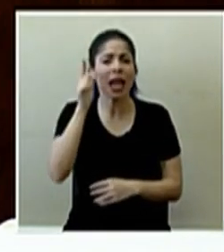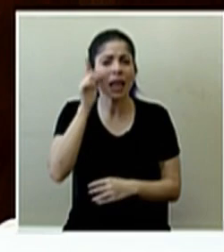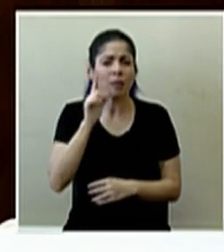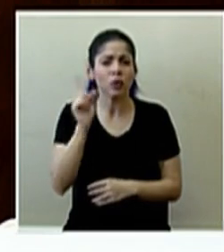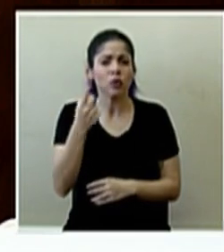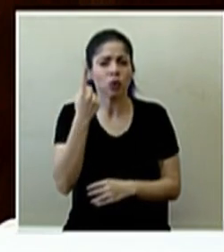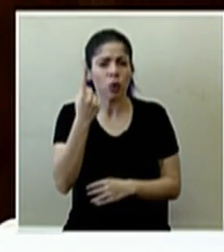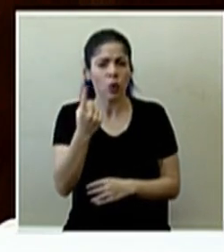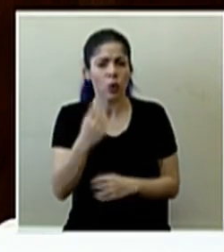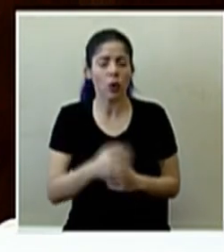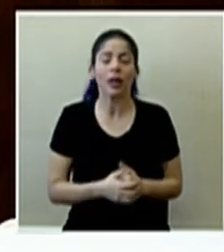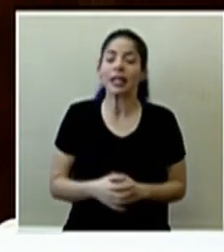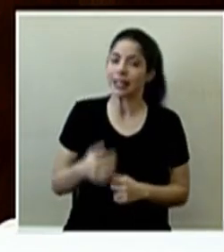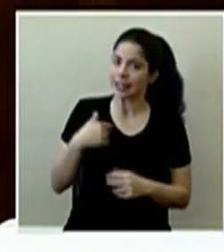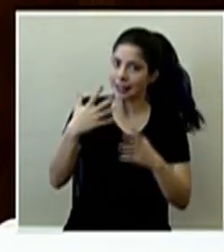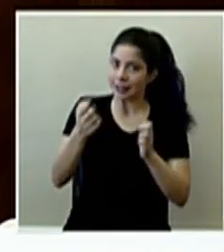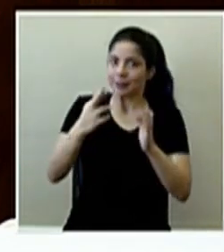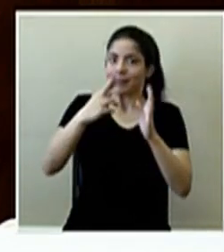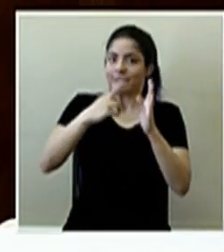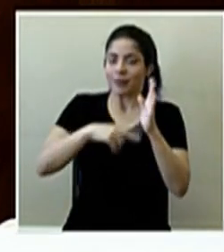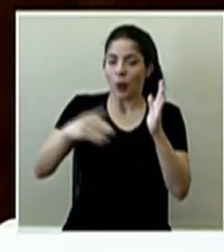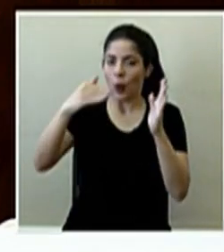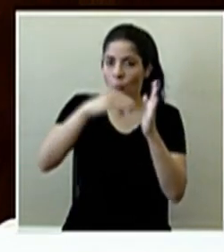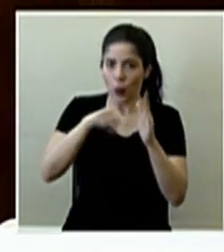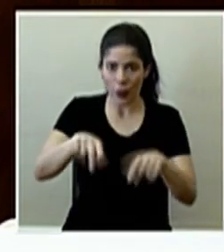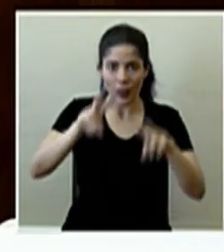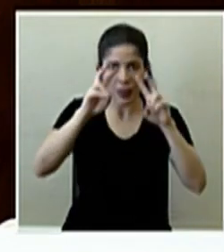quiero recalcar nuevamente este tema porque ha sido,